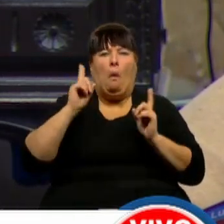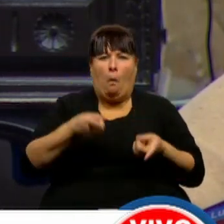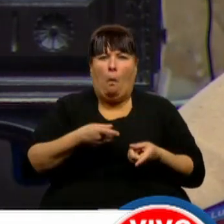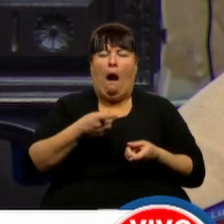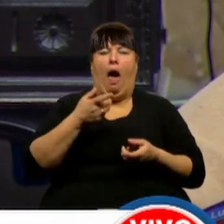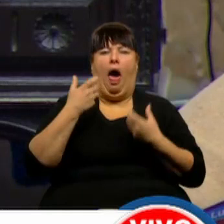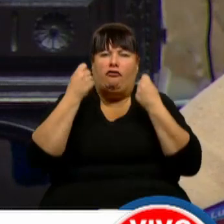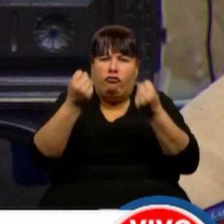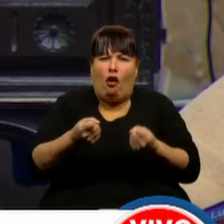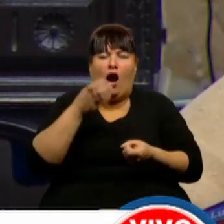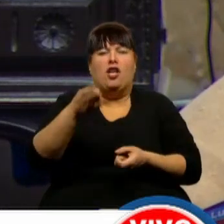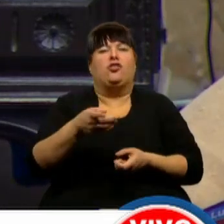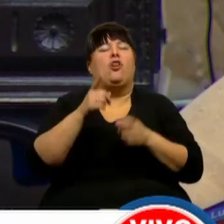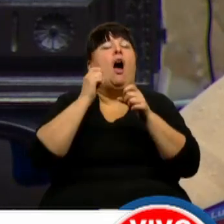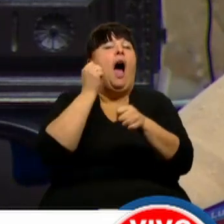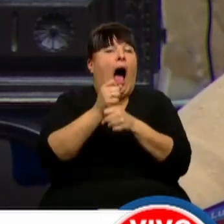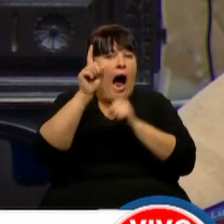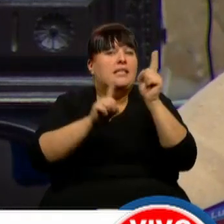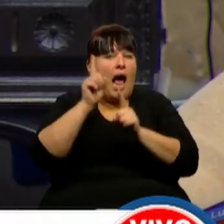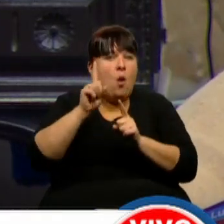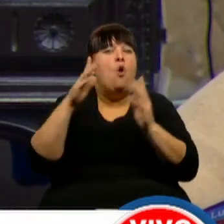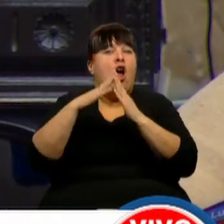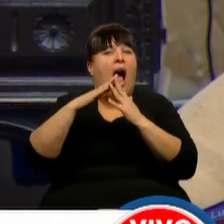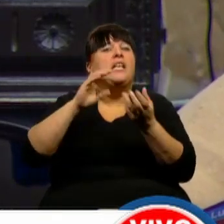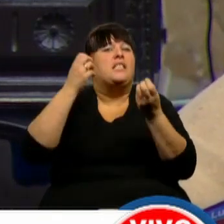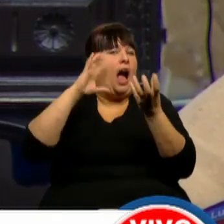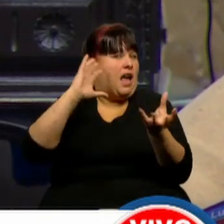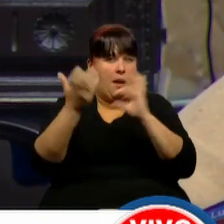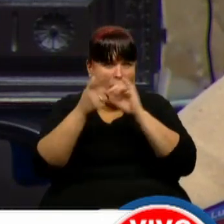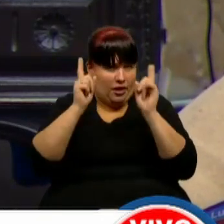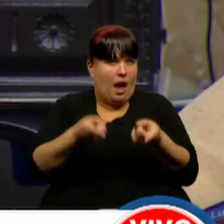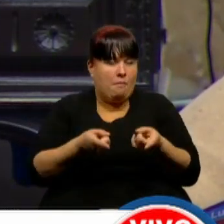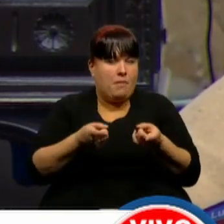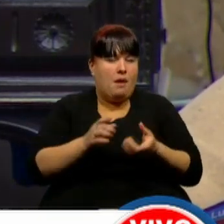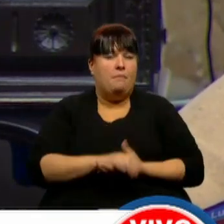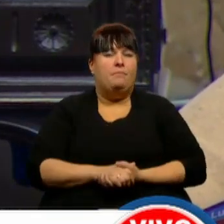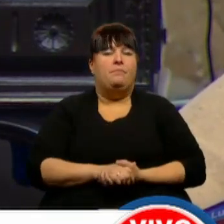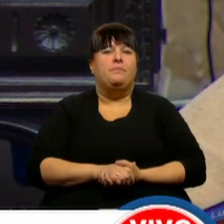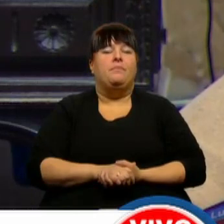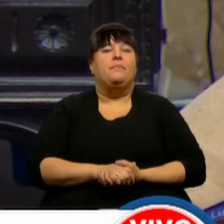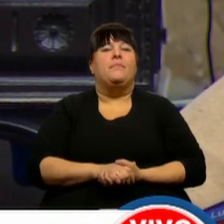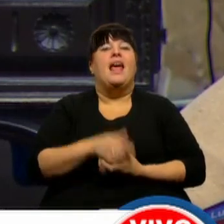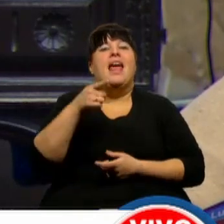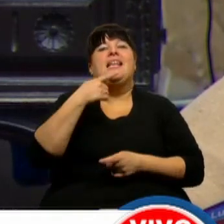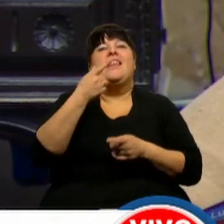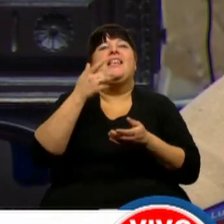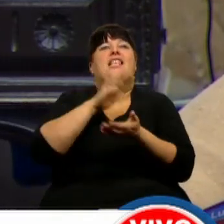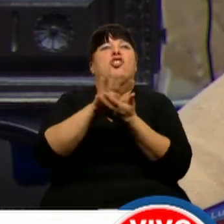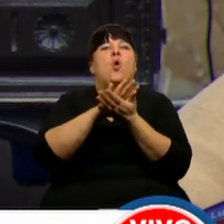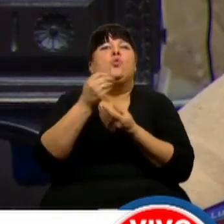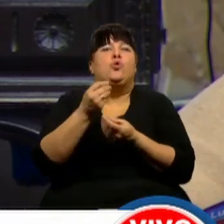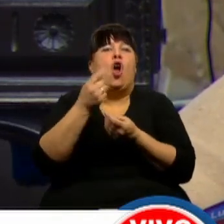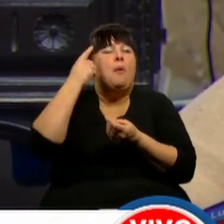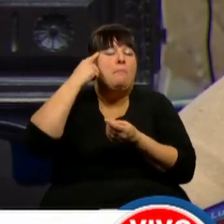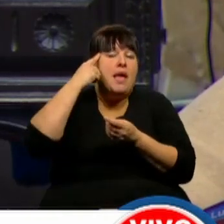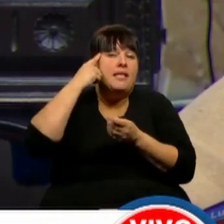que muchos de ellos incluso perdieron sus propias viviendas y que esa reparación histórica contemplaba, entre